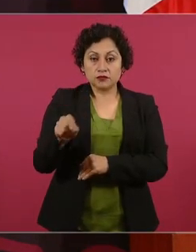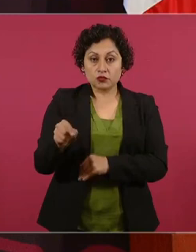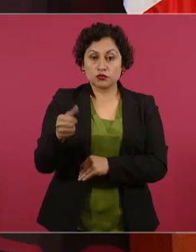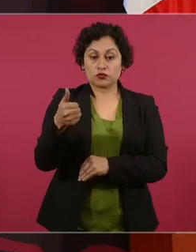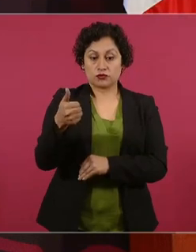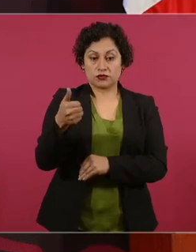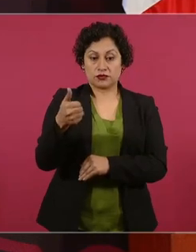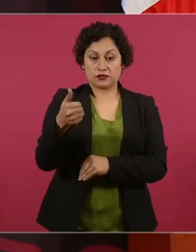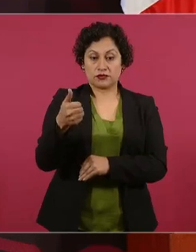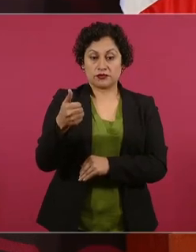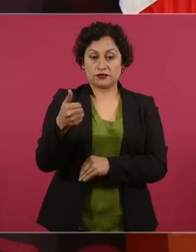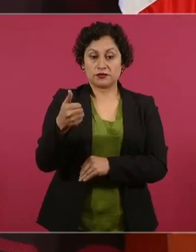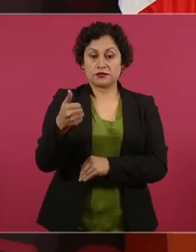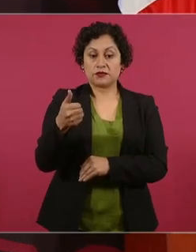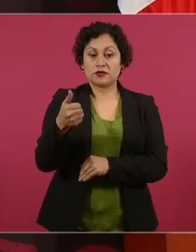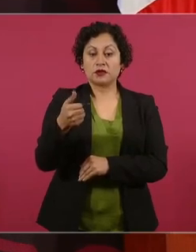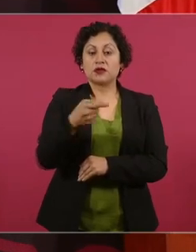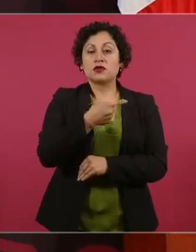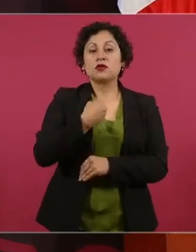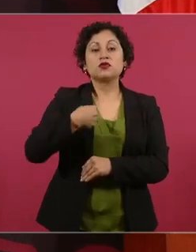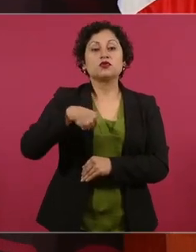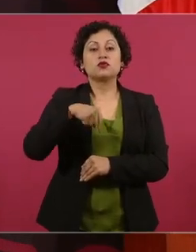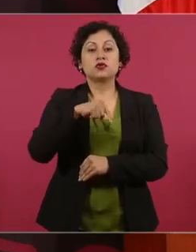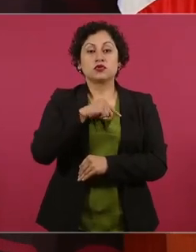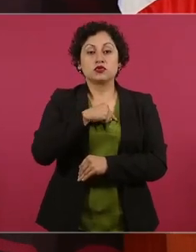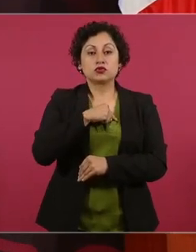43.6. Esta es nuestra proyección.